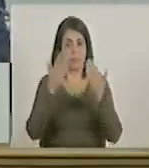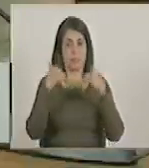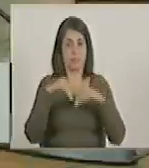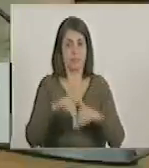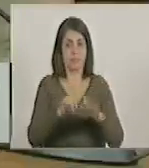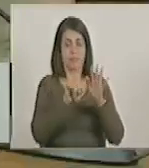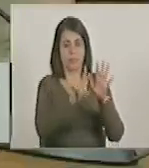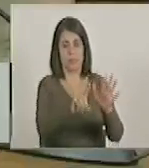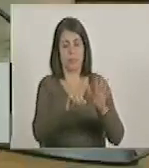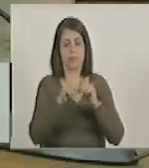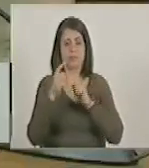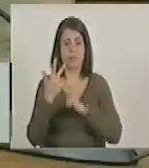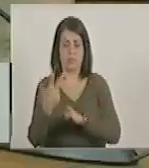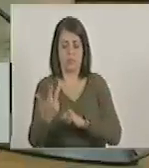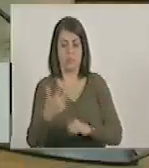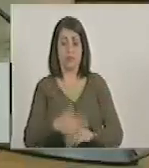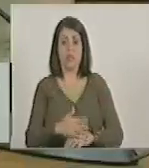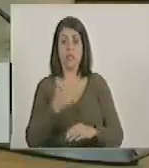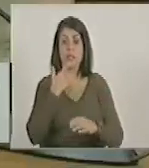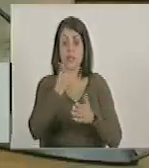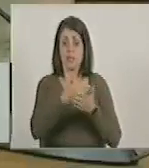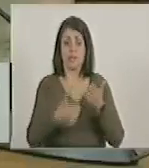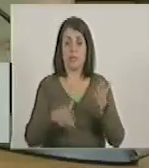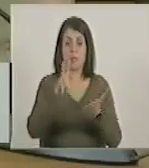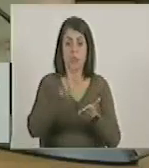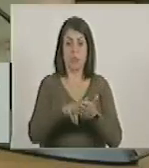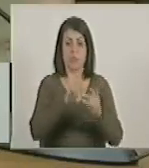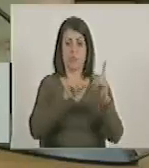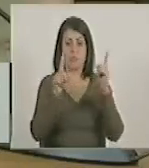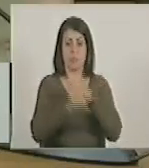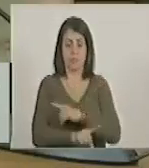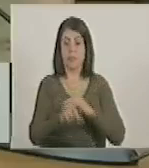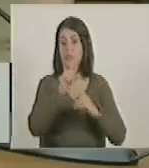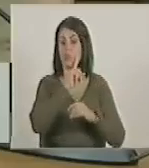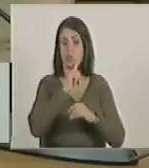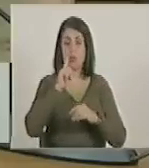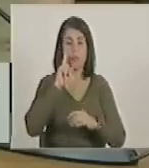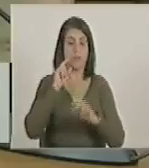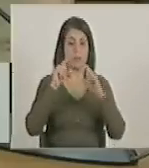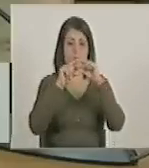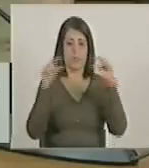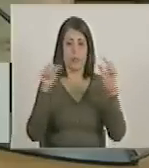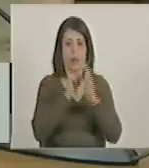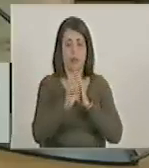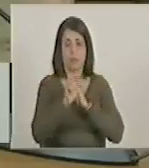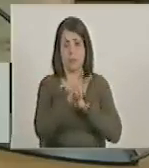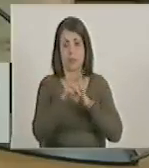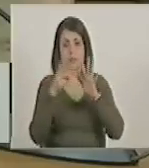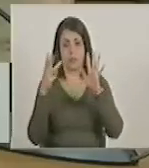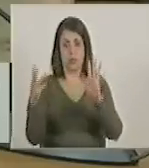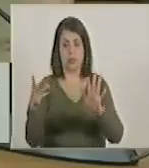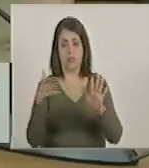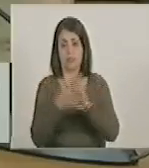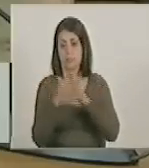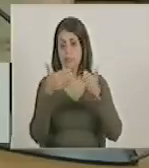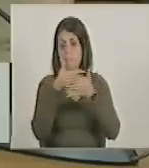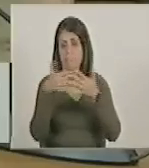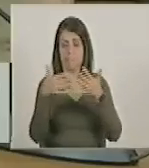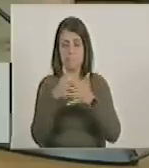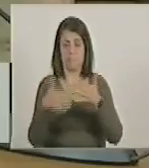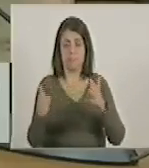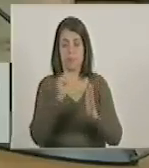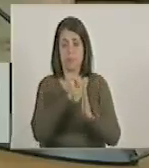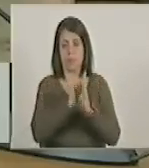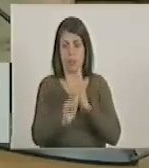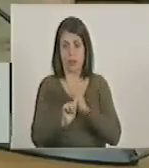Siguiente. 63. Se propone aprobar con modificación la denominación del epígrafe del artículo 28, el cual queda redactado en los